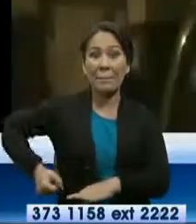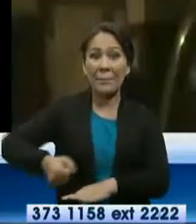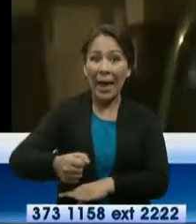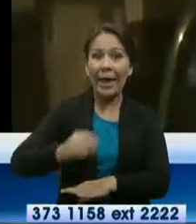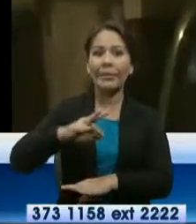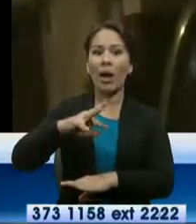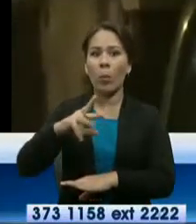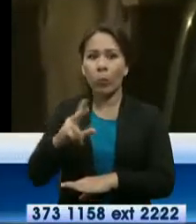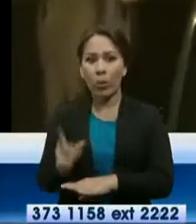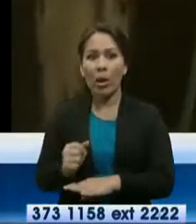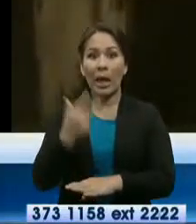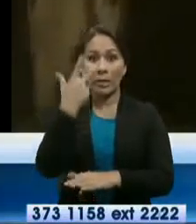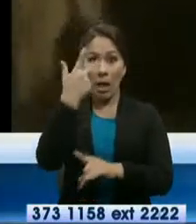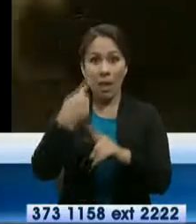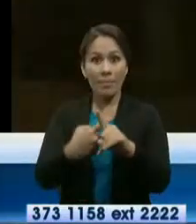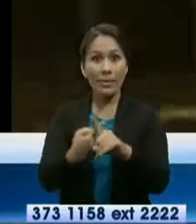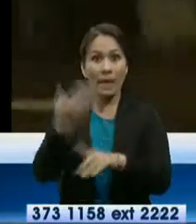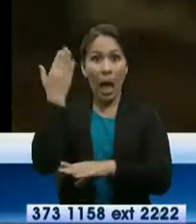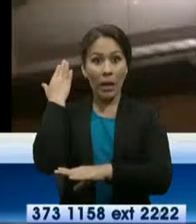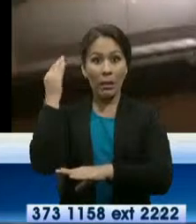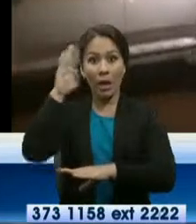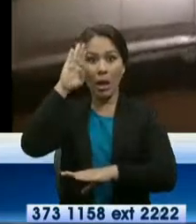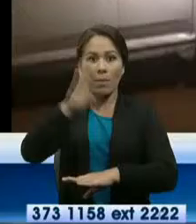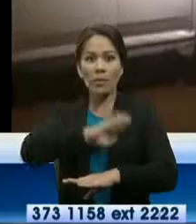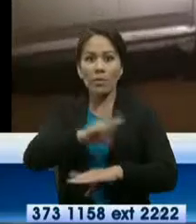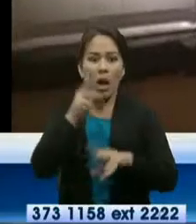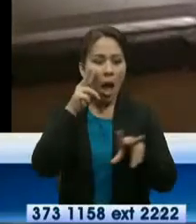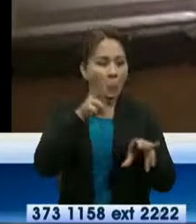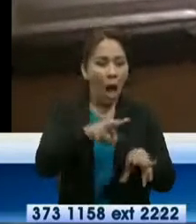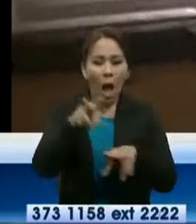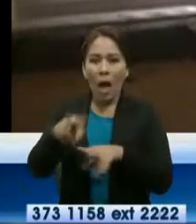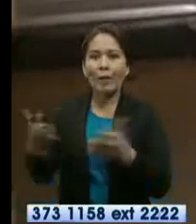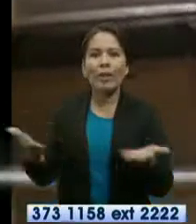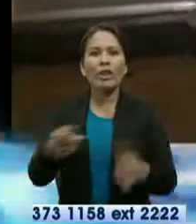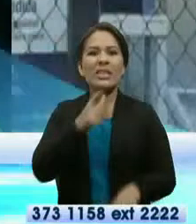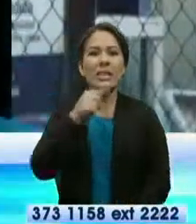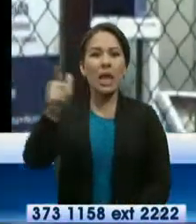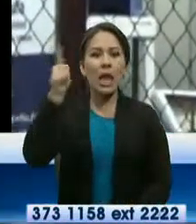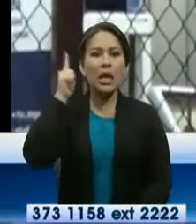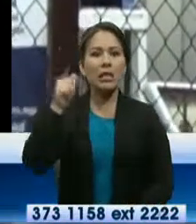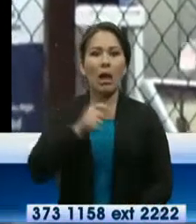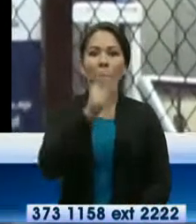varios delitos. Son reincidentes en la materialidad del delito, son autores de